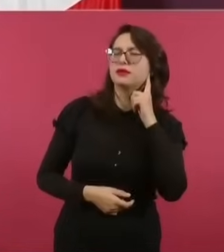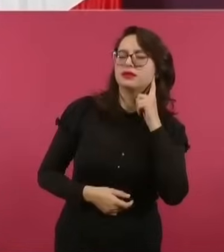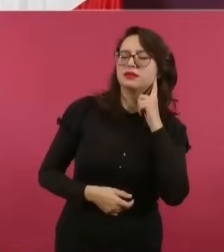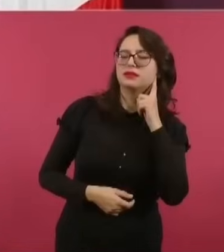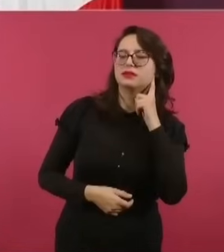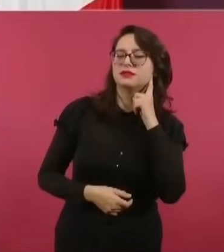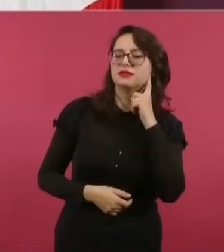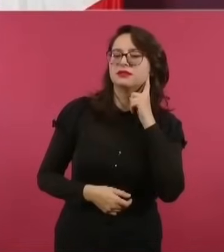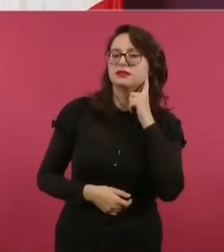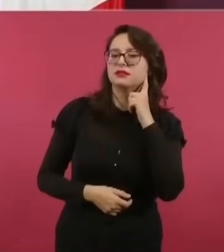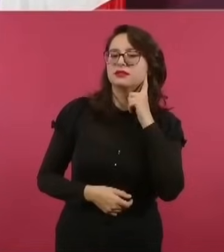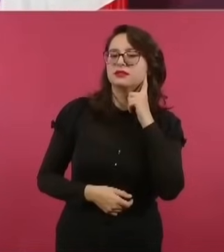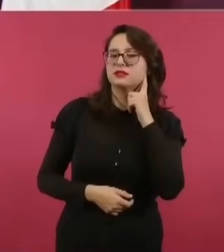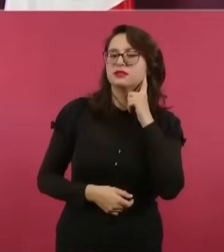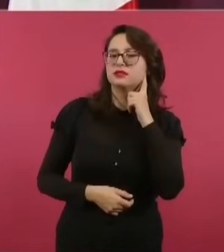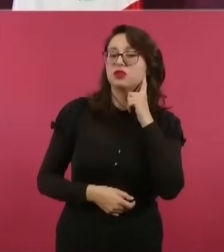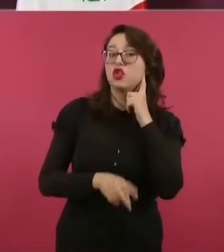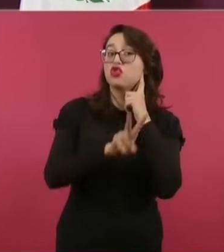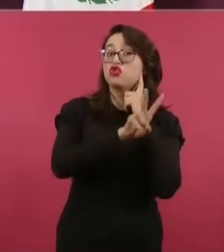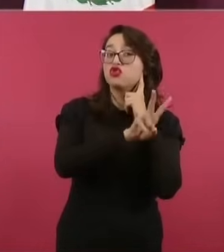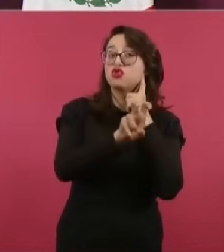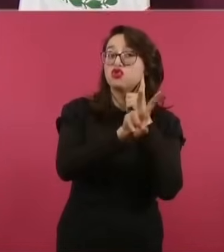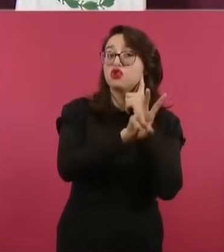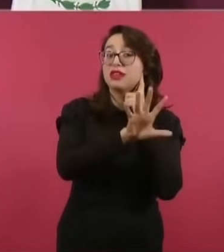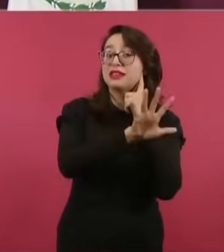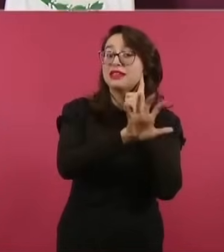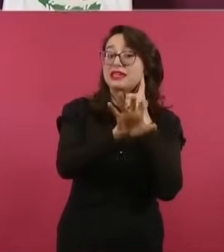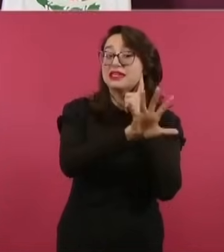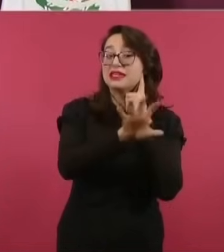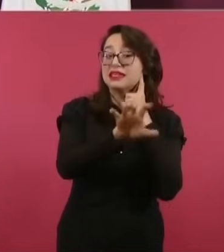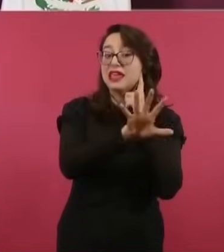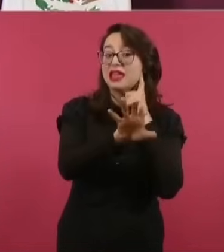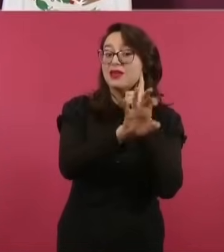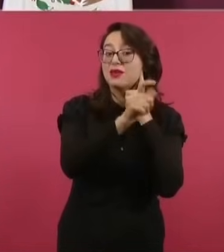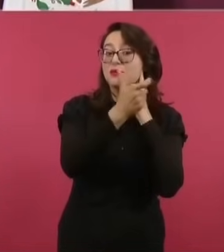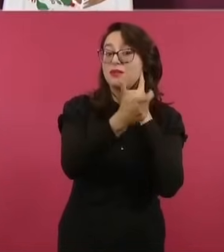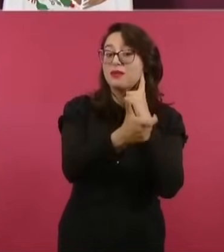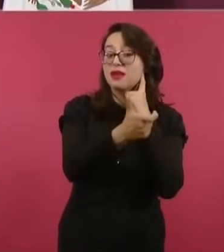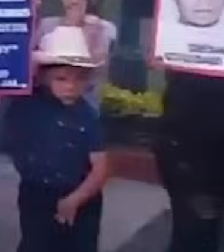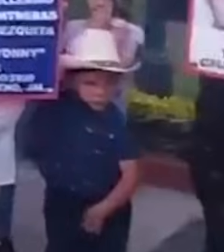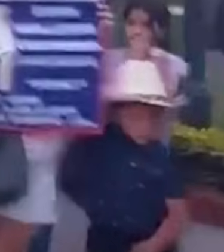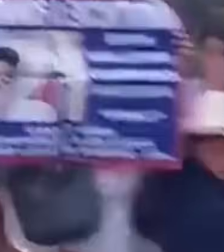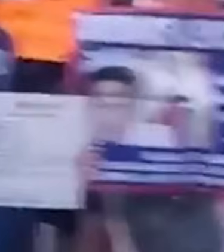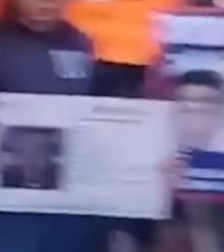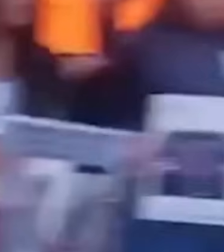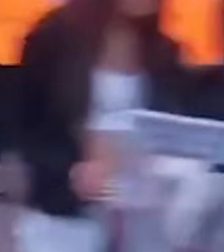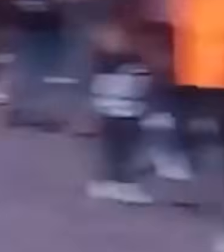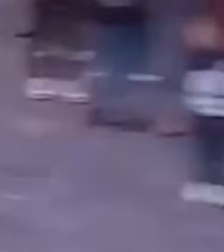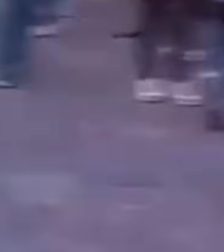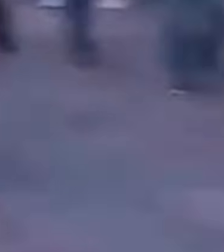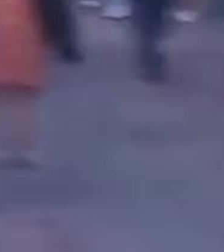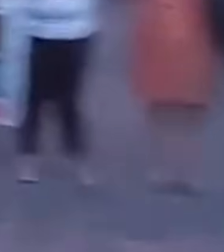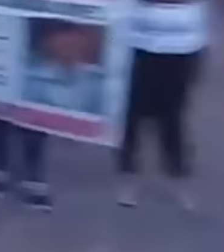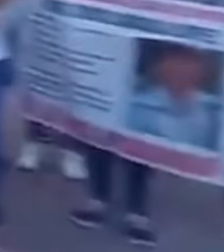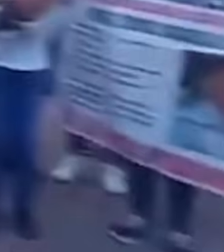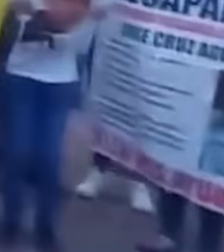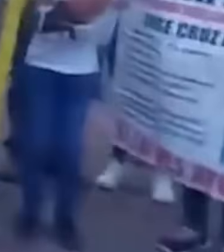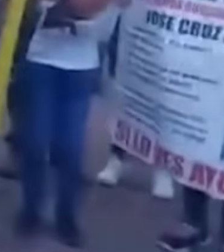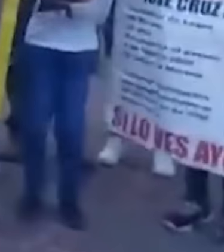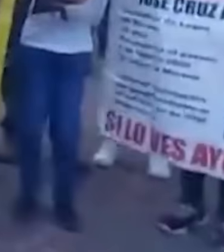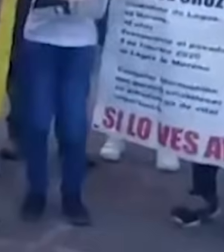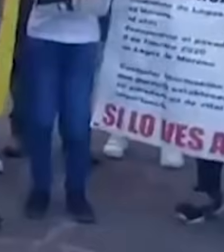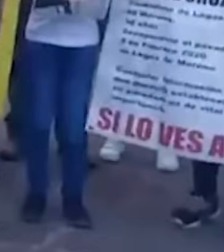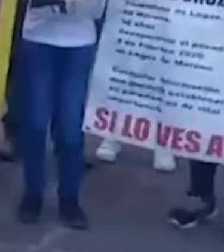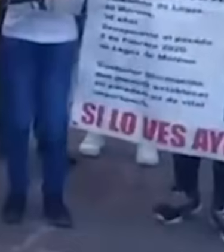razón? Precisamente por lo que decía de origen. Nos había sacudido, todos estábamos viendo qué pasaba, las padres y madres de familia y los